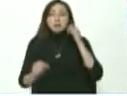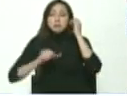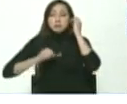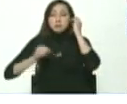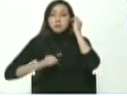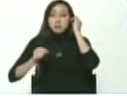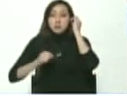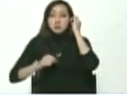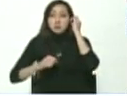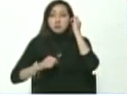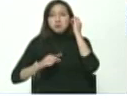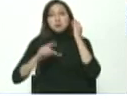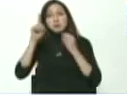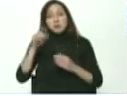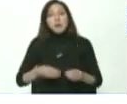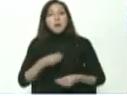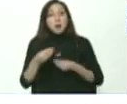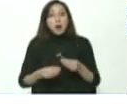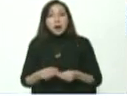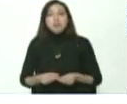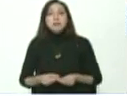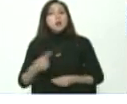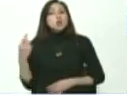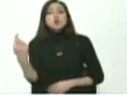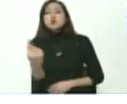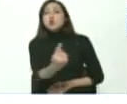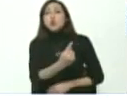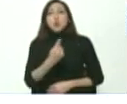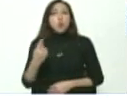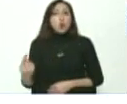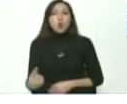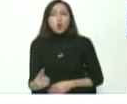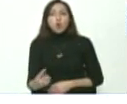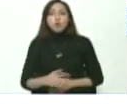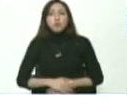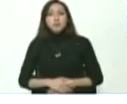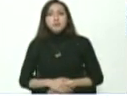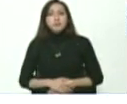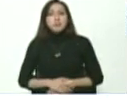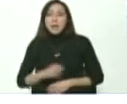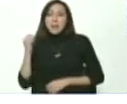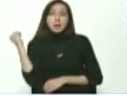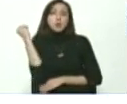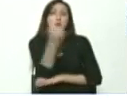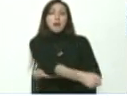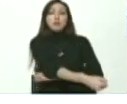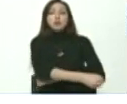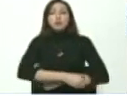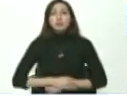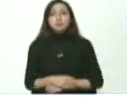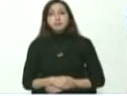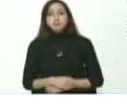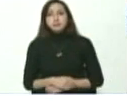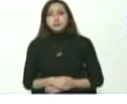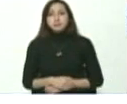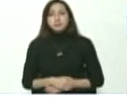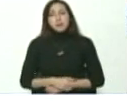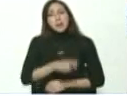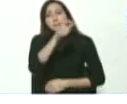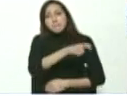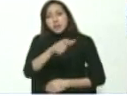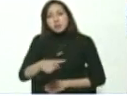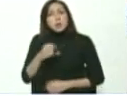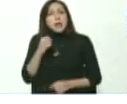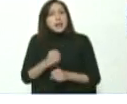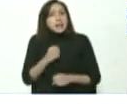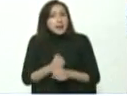mal. Van quedando cada vez más solos, más aislados, más derrotados. Aquellos que comienzan a trabajar